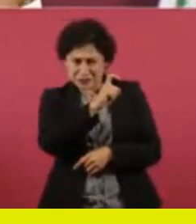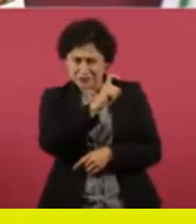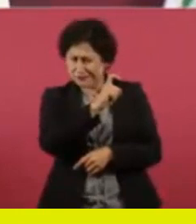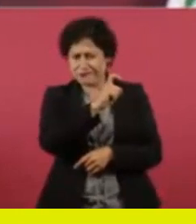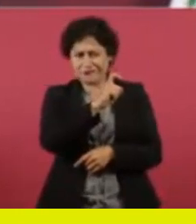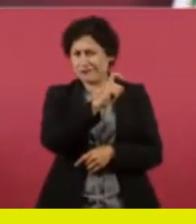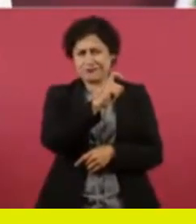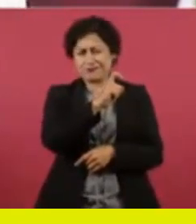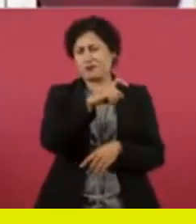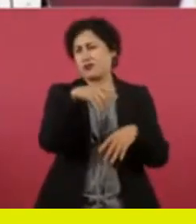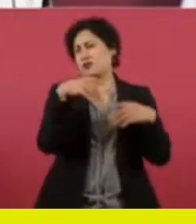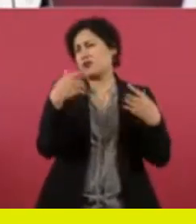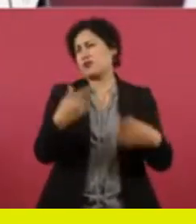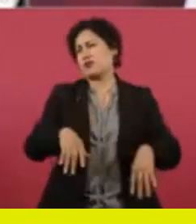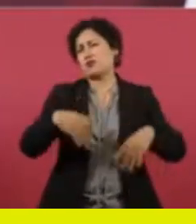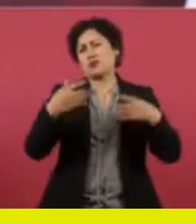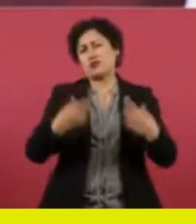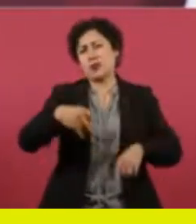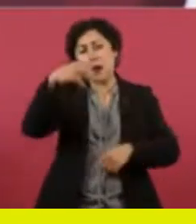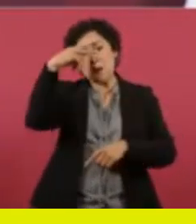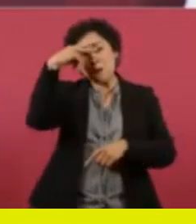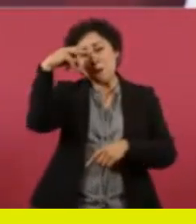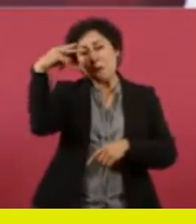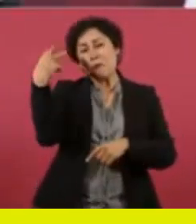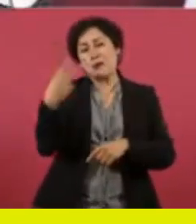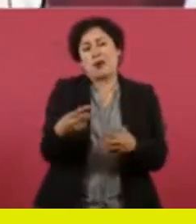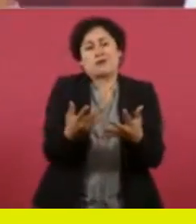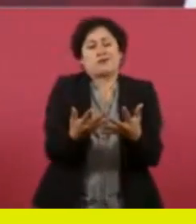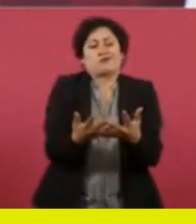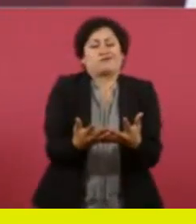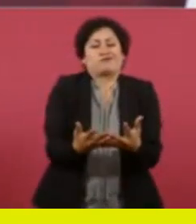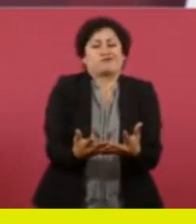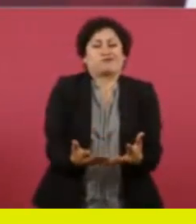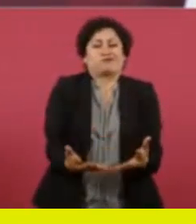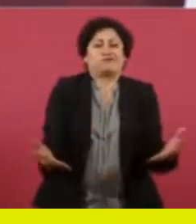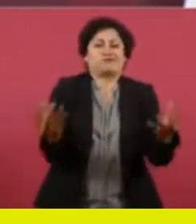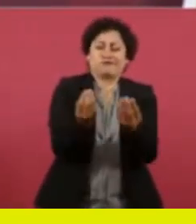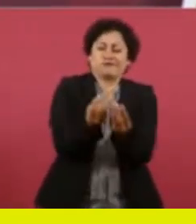tiene una grandeza cultural excepcional?